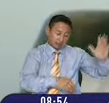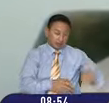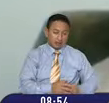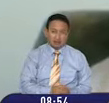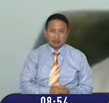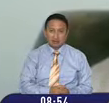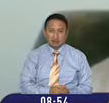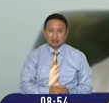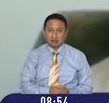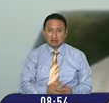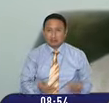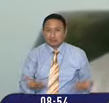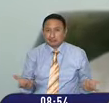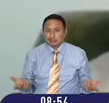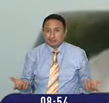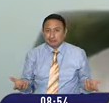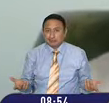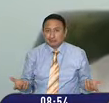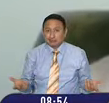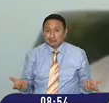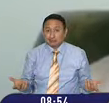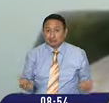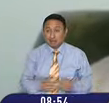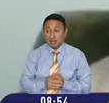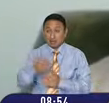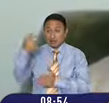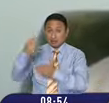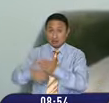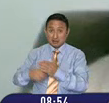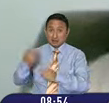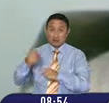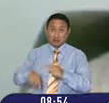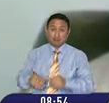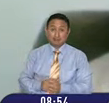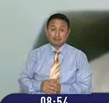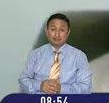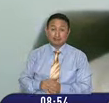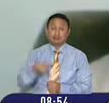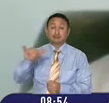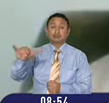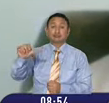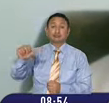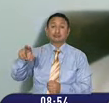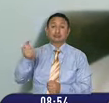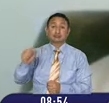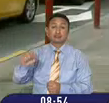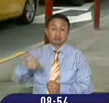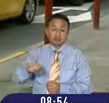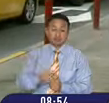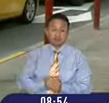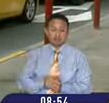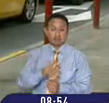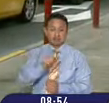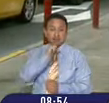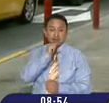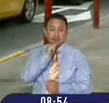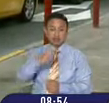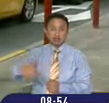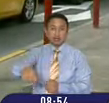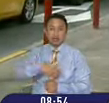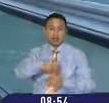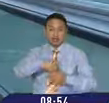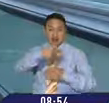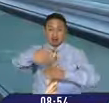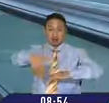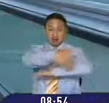estación pasando la barrera de acceso, porque no hay cómo sancionarlo. De acuerdo a Yanes, también faltan ordenanzas que regulen las ventas